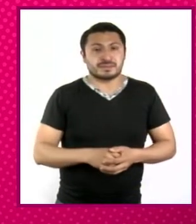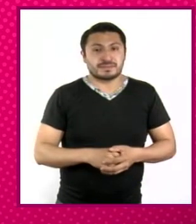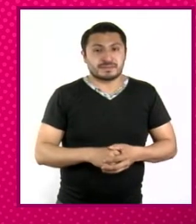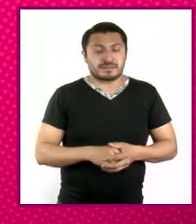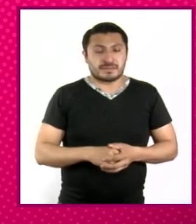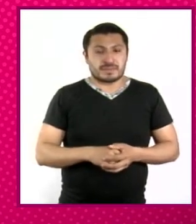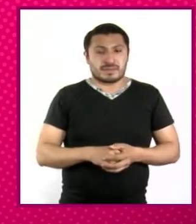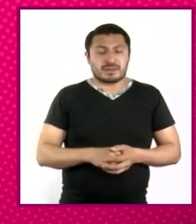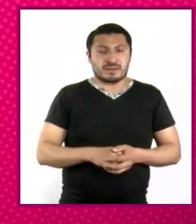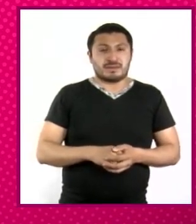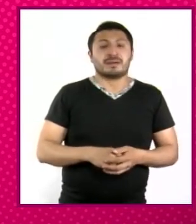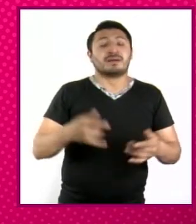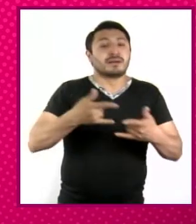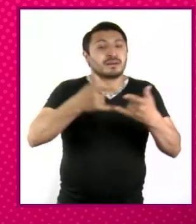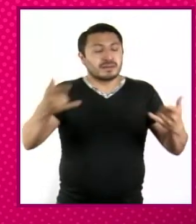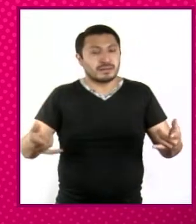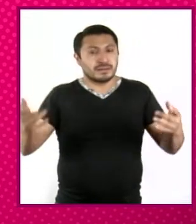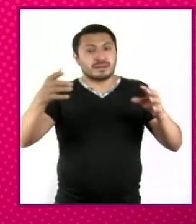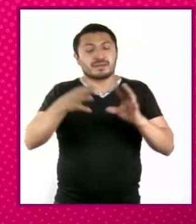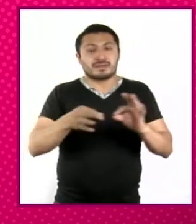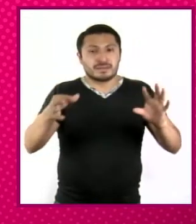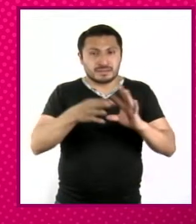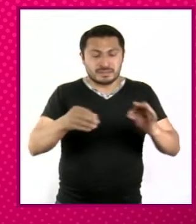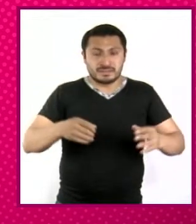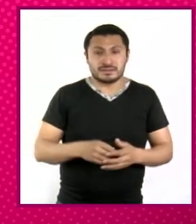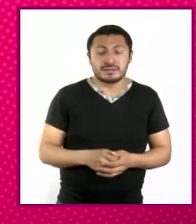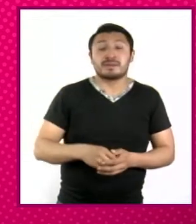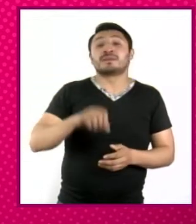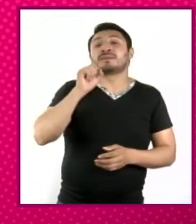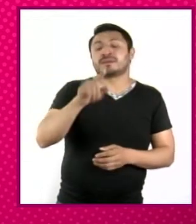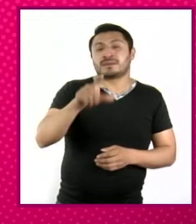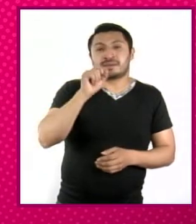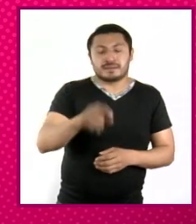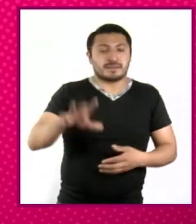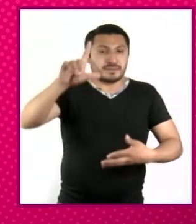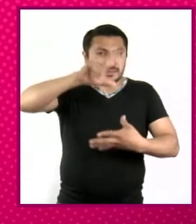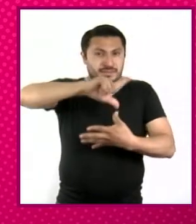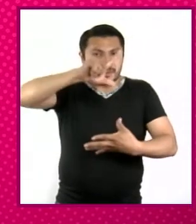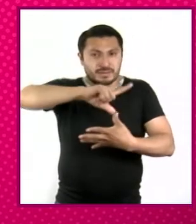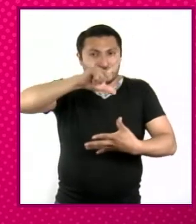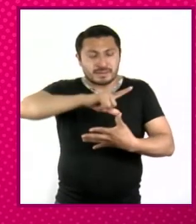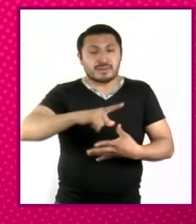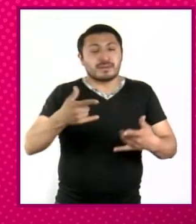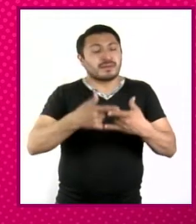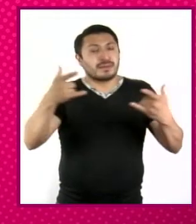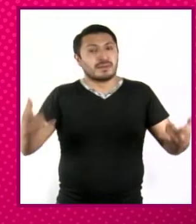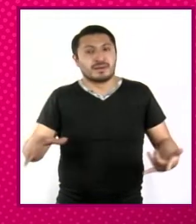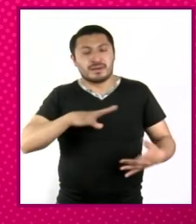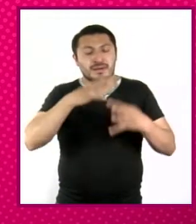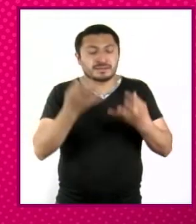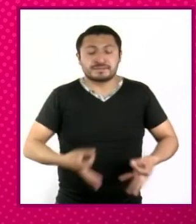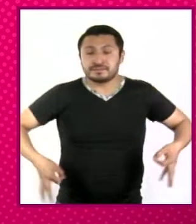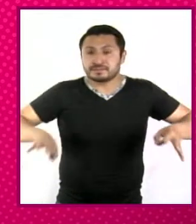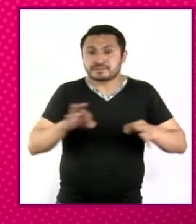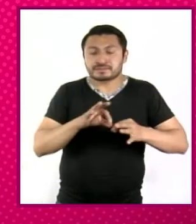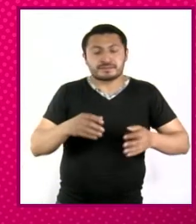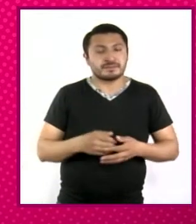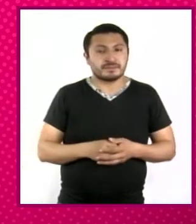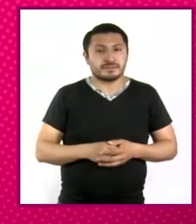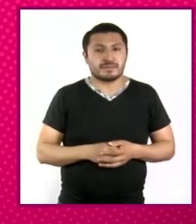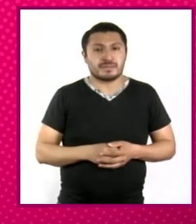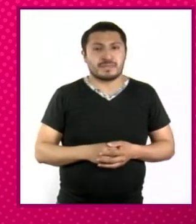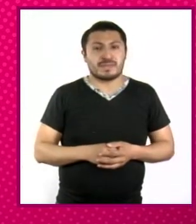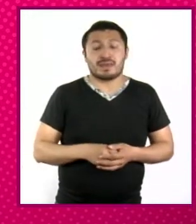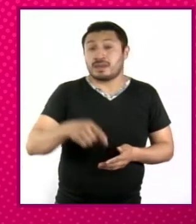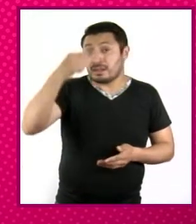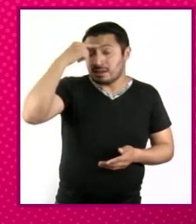pues la terminas encontrando, por ejemplo, en Holanda, ¿no? Por otro lado, también América Latina históricamente pues ha jugado un papel muy importante